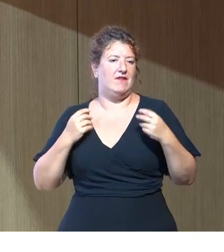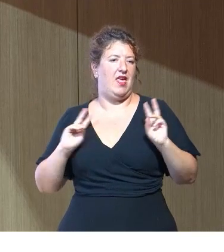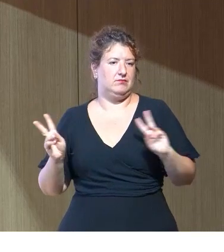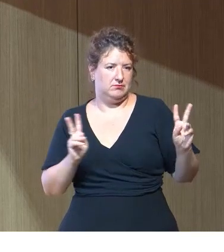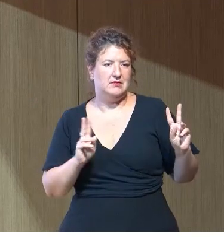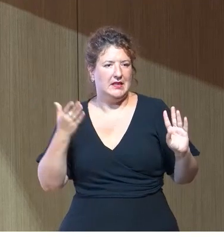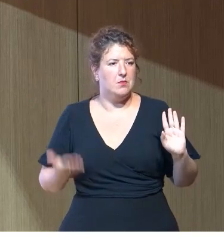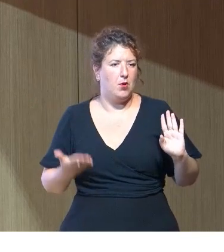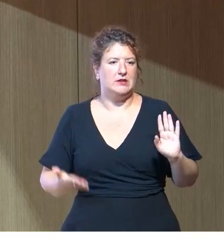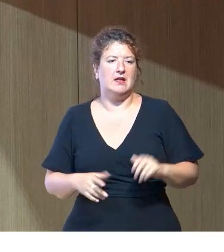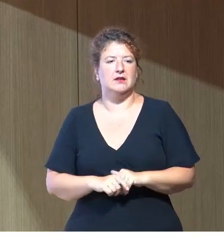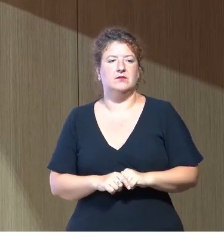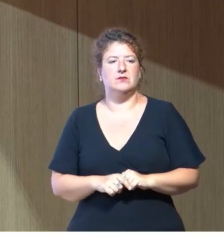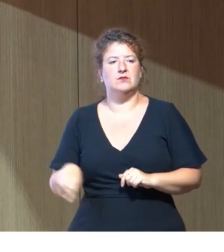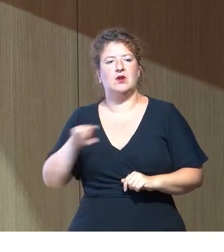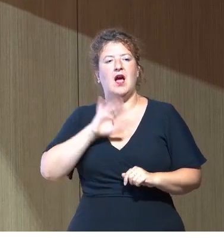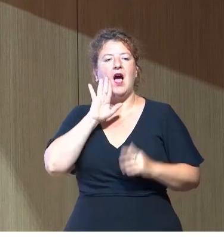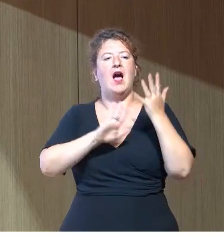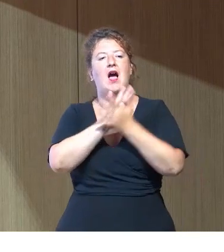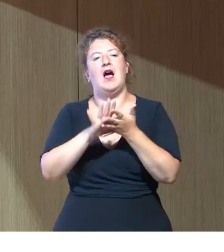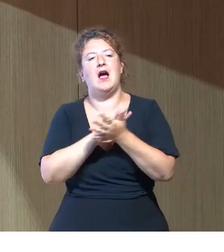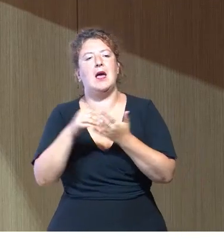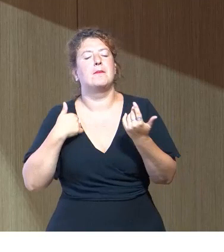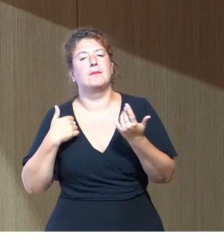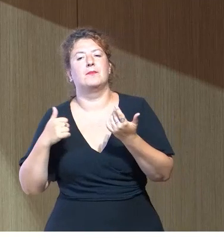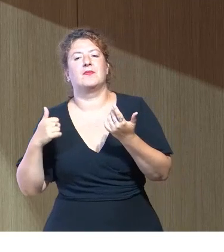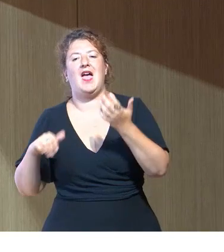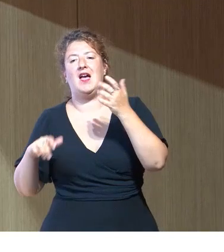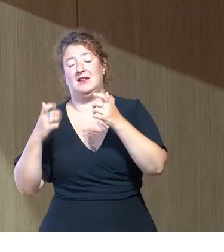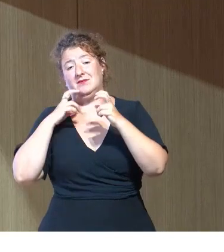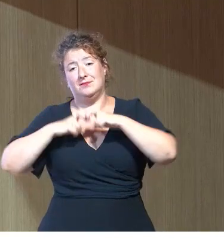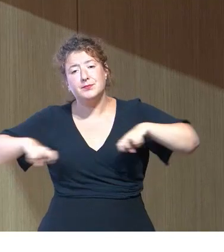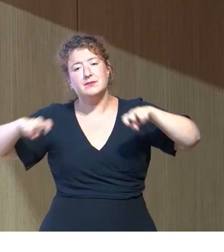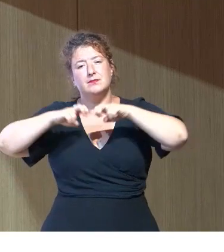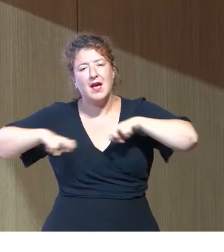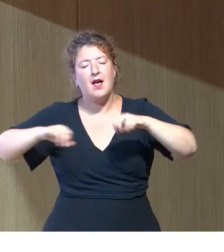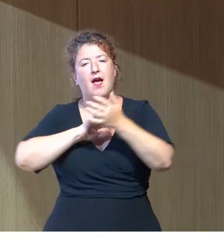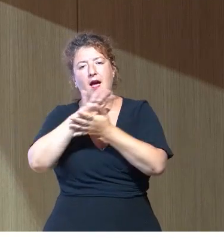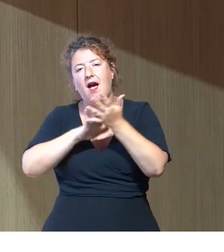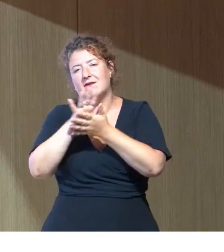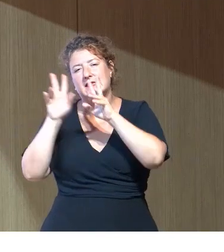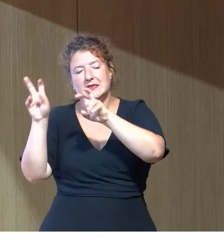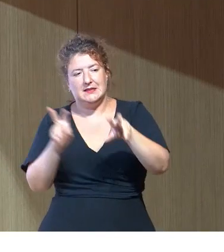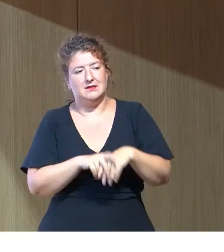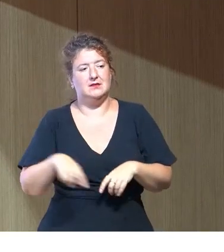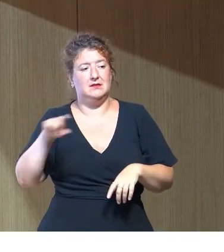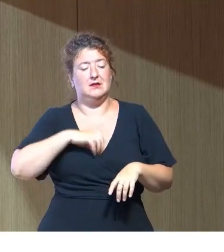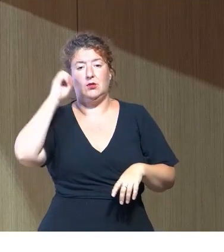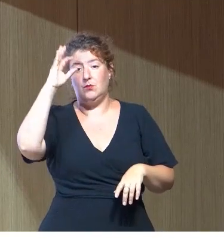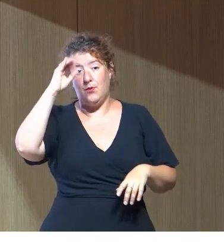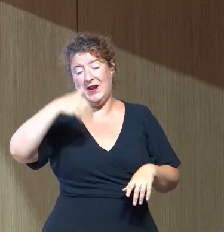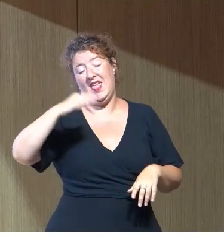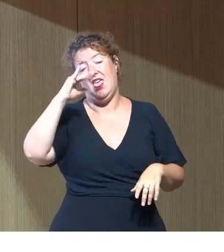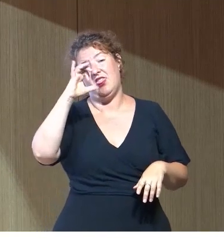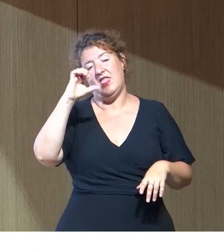también es muy importante todo lo que hemos hablado esta mañana en las distintas mesas la ponencia magistral el de cesco